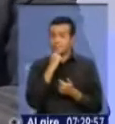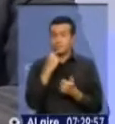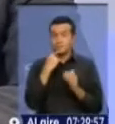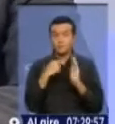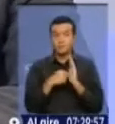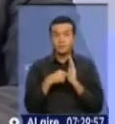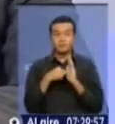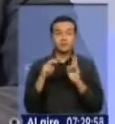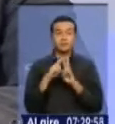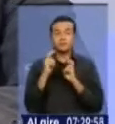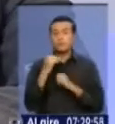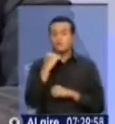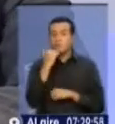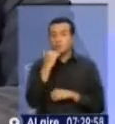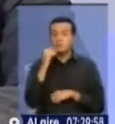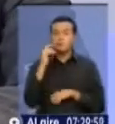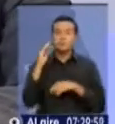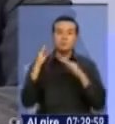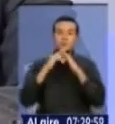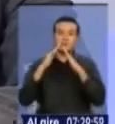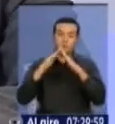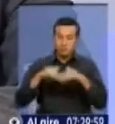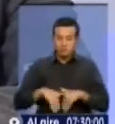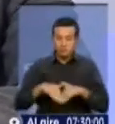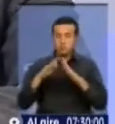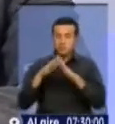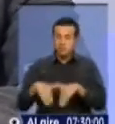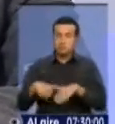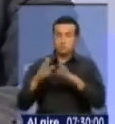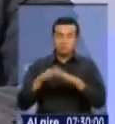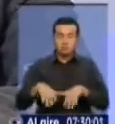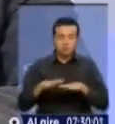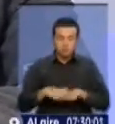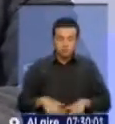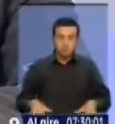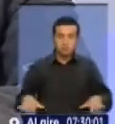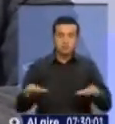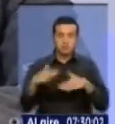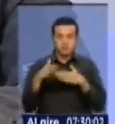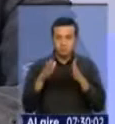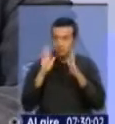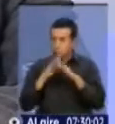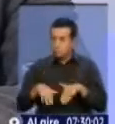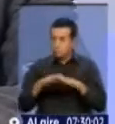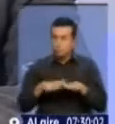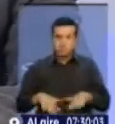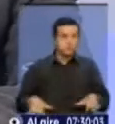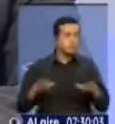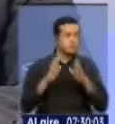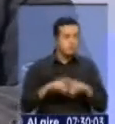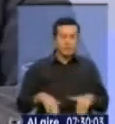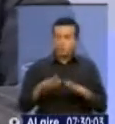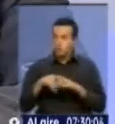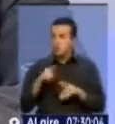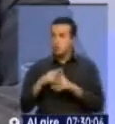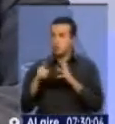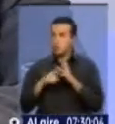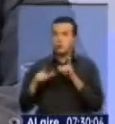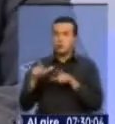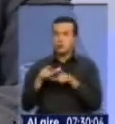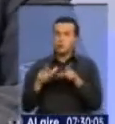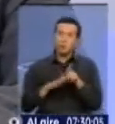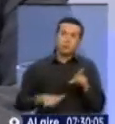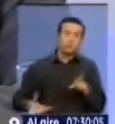el tener una casa caída en en cada cuadra en cada manzana en diferentes parroquias